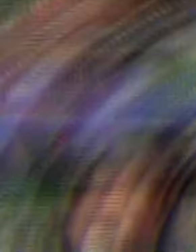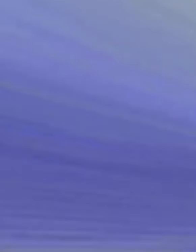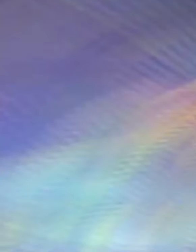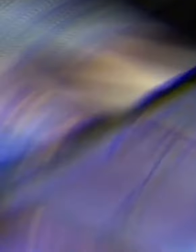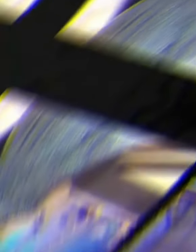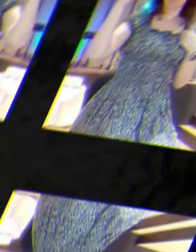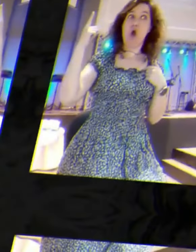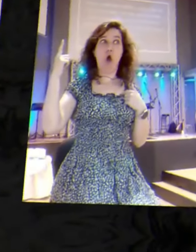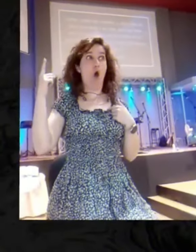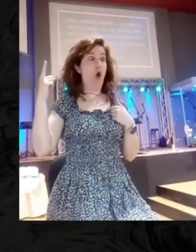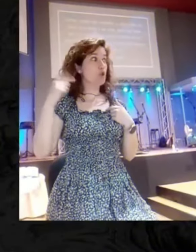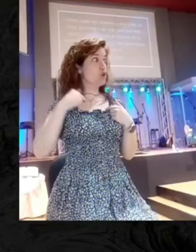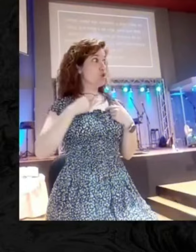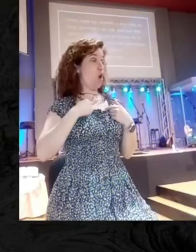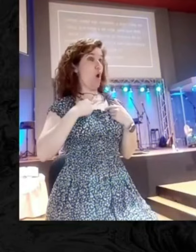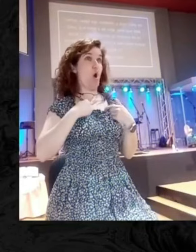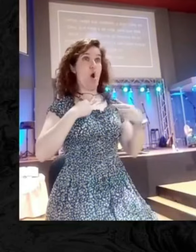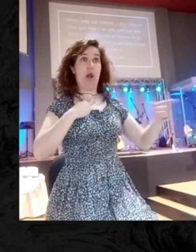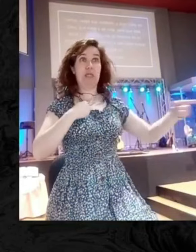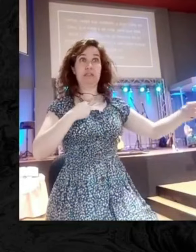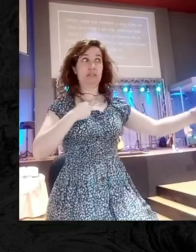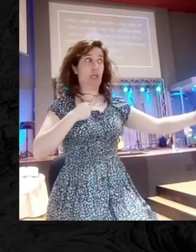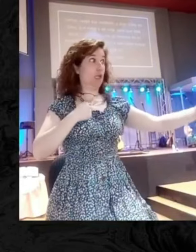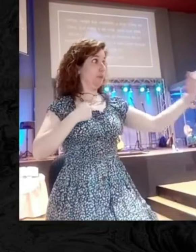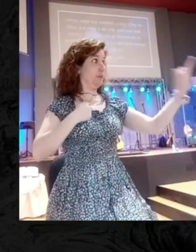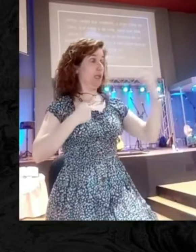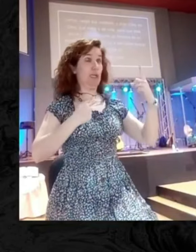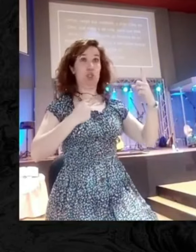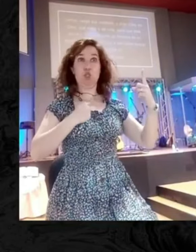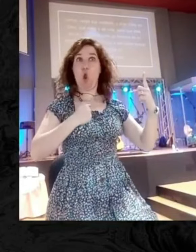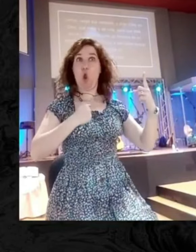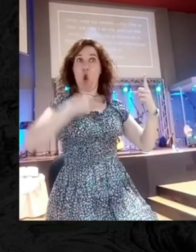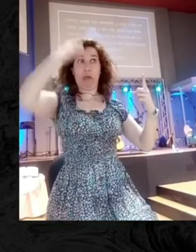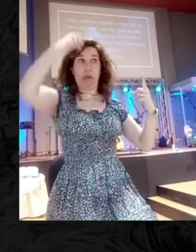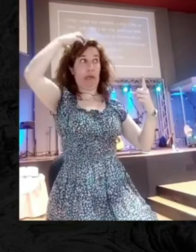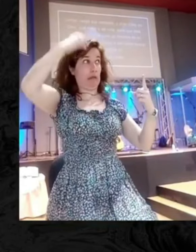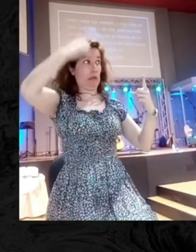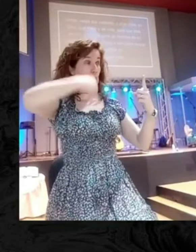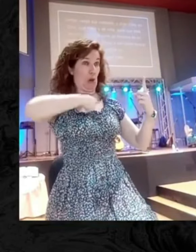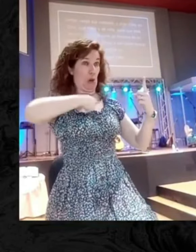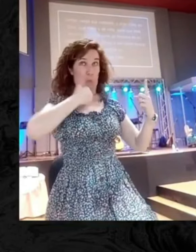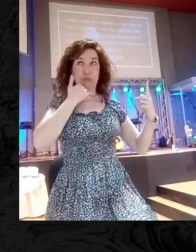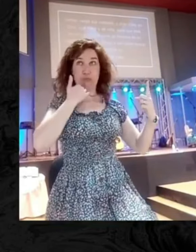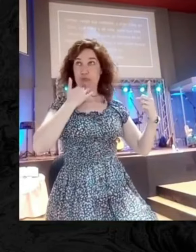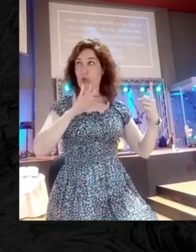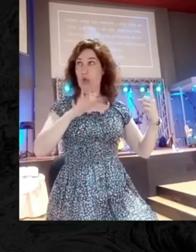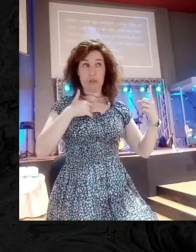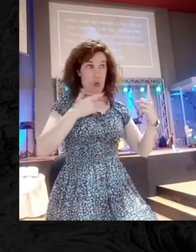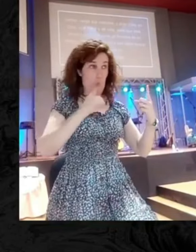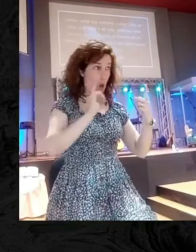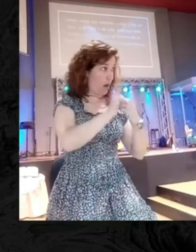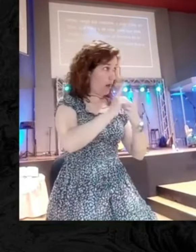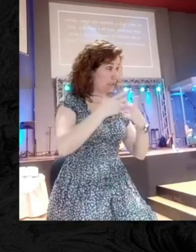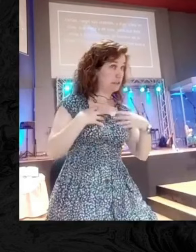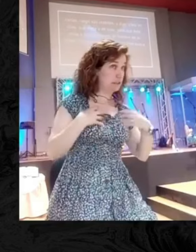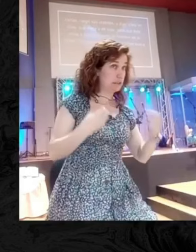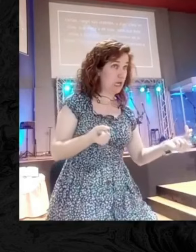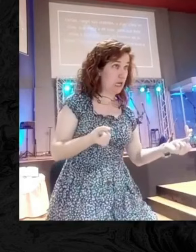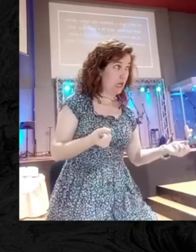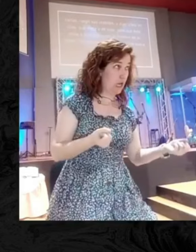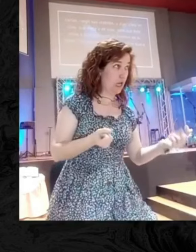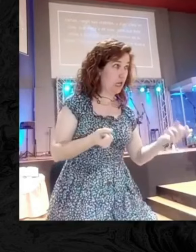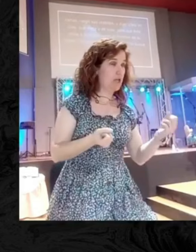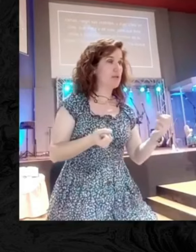de vida para que este envíe a mí a que sane un hombre de su lepra considerad